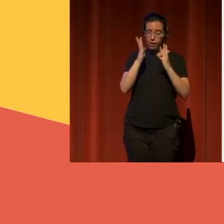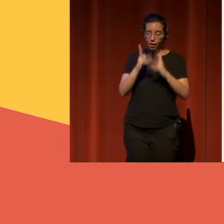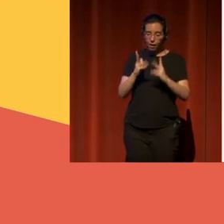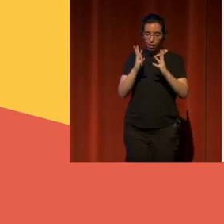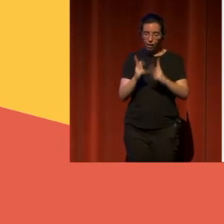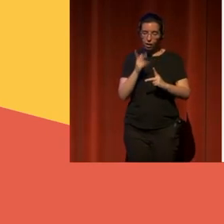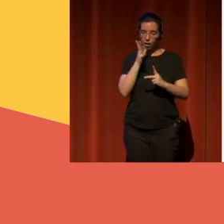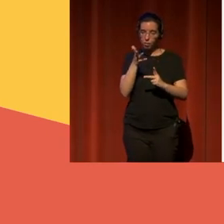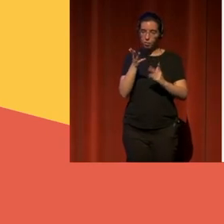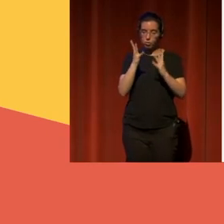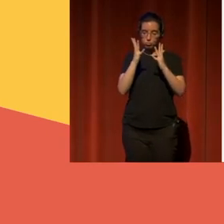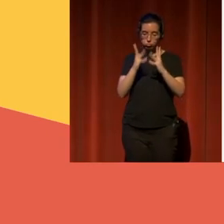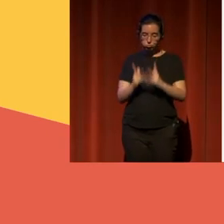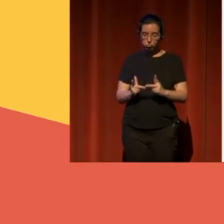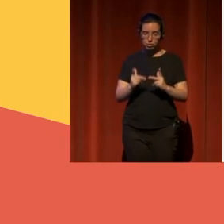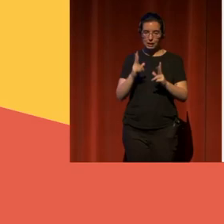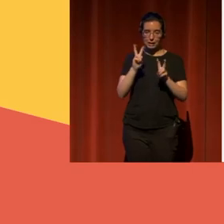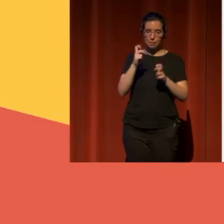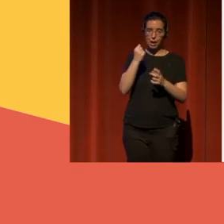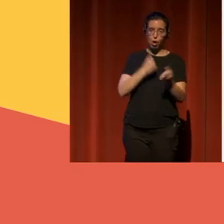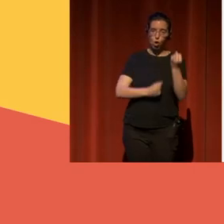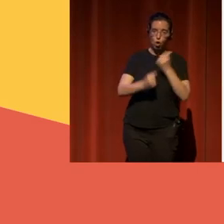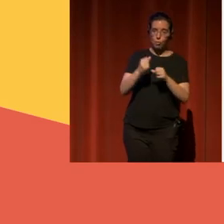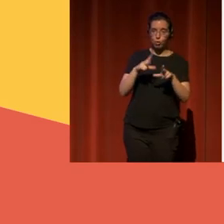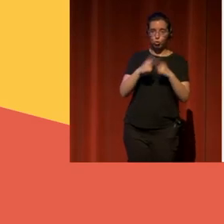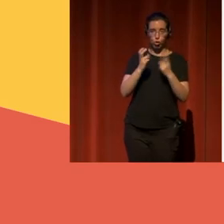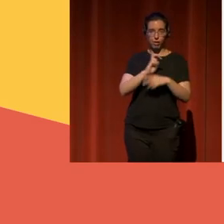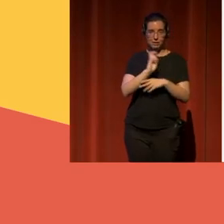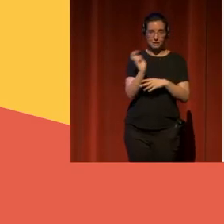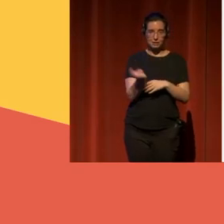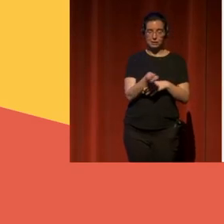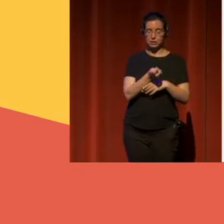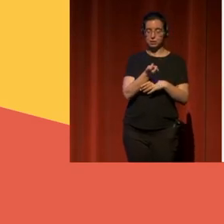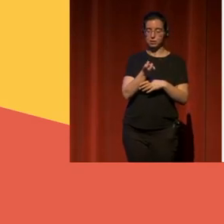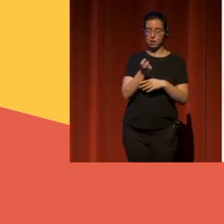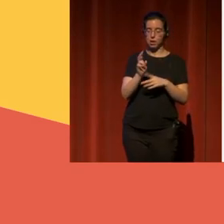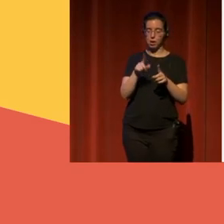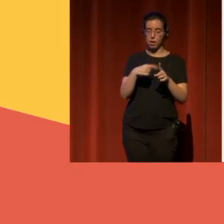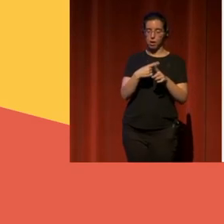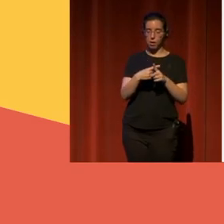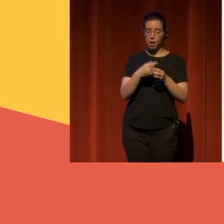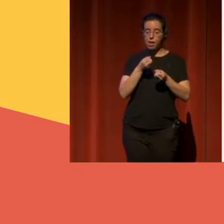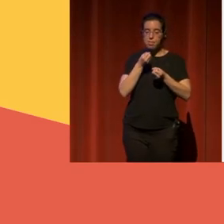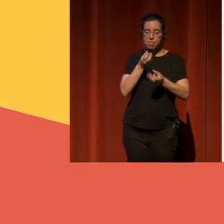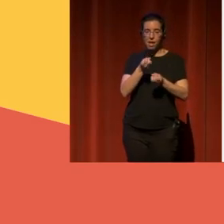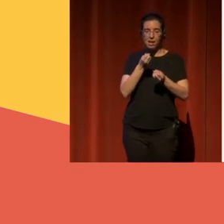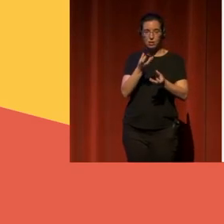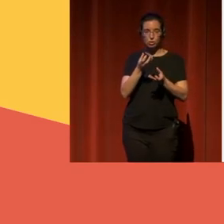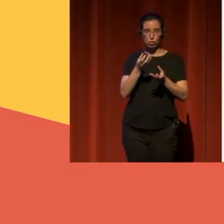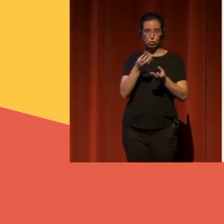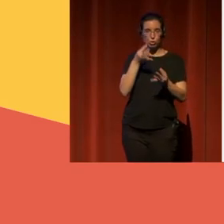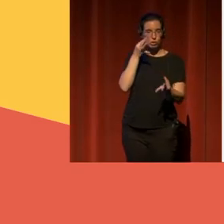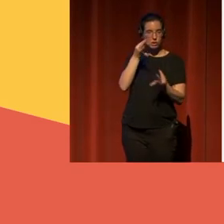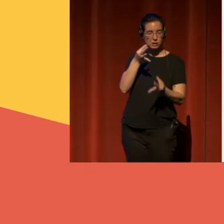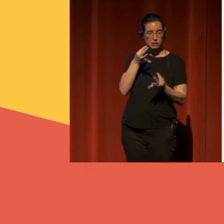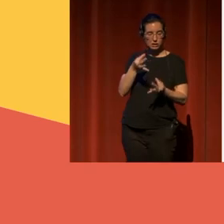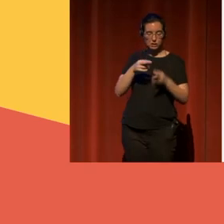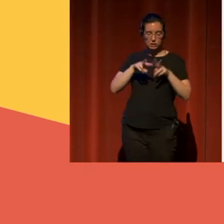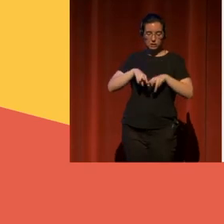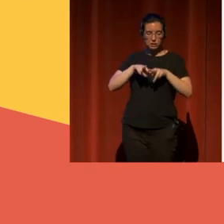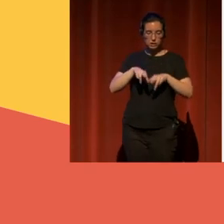para calcularlo en términos económicos, sociales, etc., habida cuenta de la carencia de datos más exhaustivos de los programas